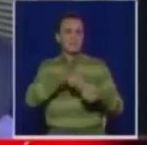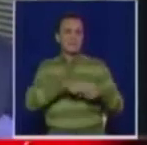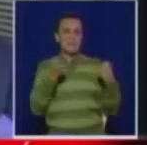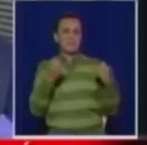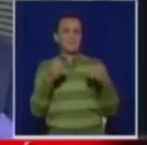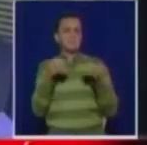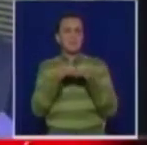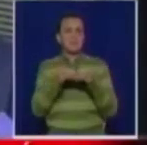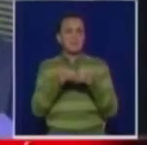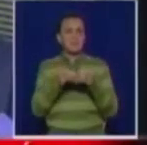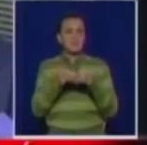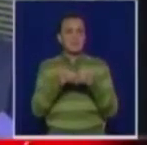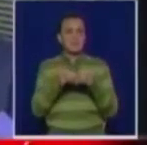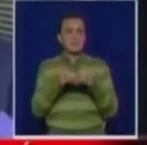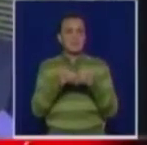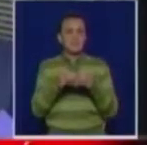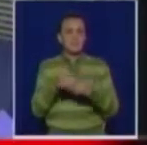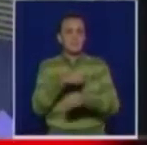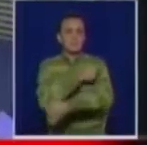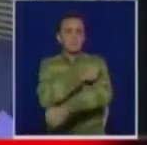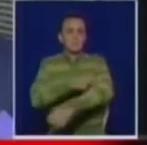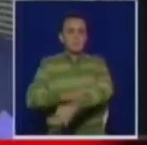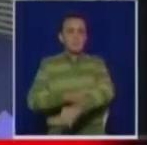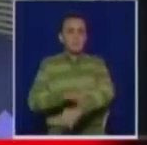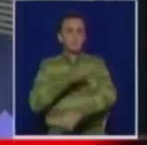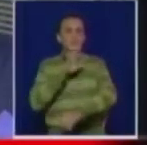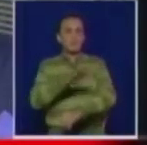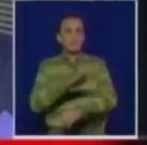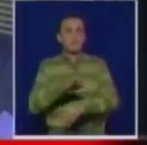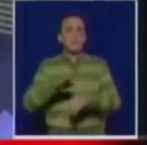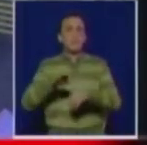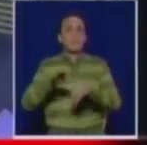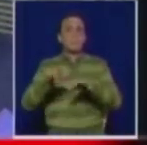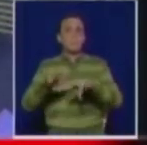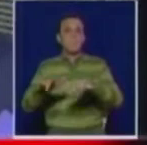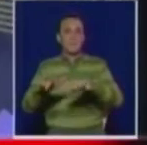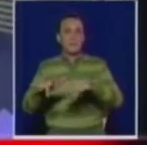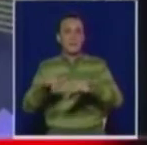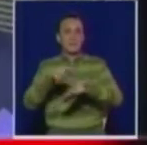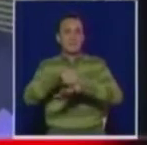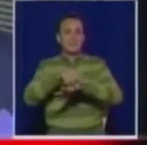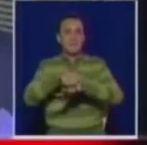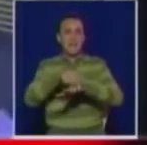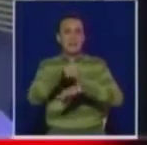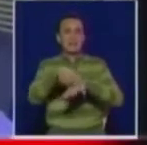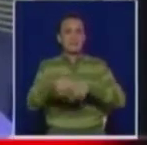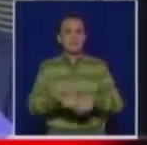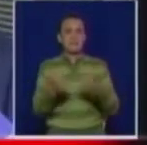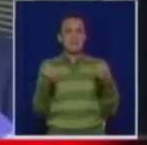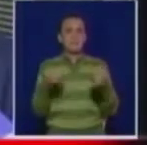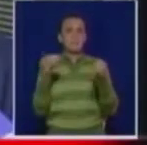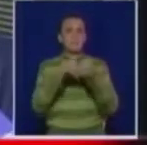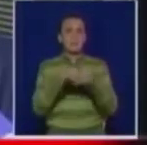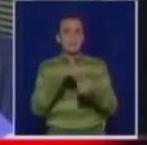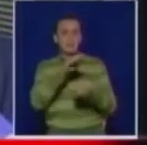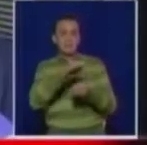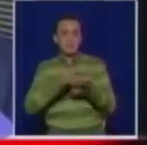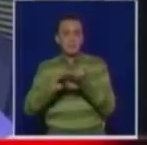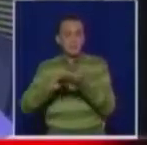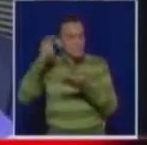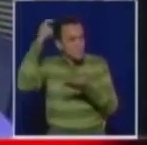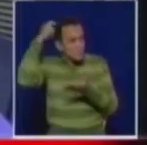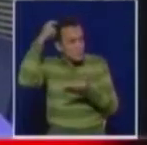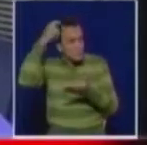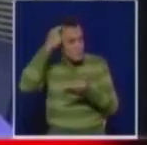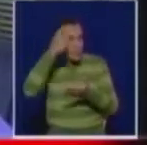rafia del tendón extensor del quinto dedo del pie derecho. se realizó sutura de una herida en el cuero cabelludo